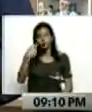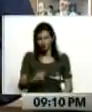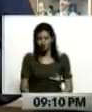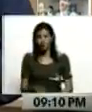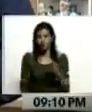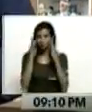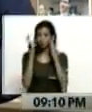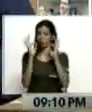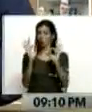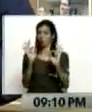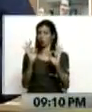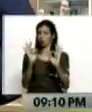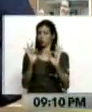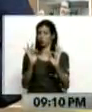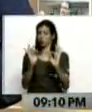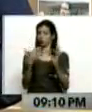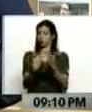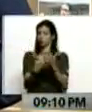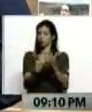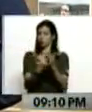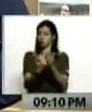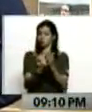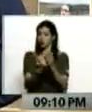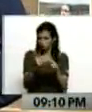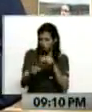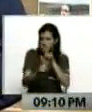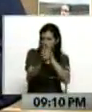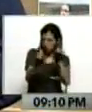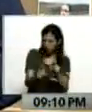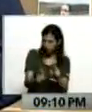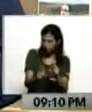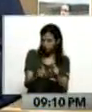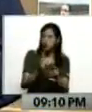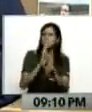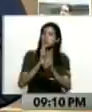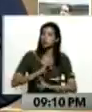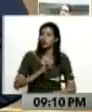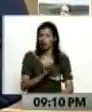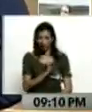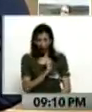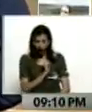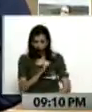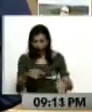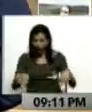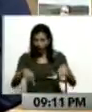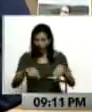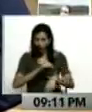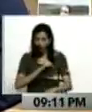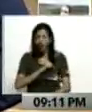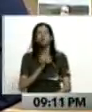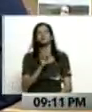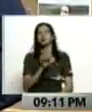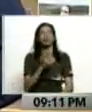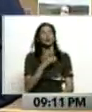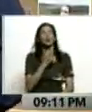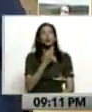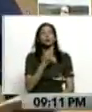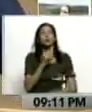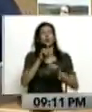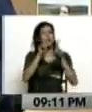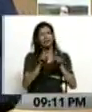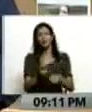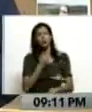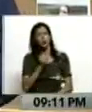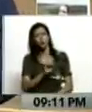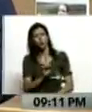primer V mosca voy con prueba corta al final asustaron no a la